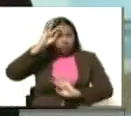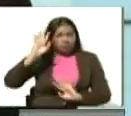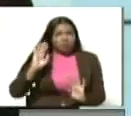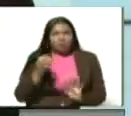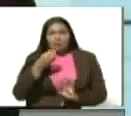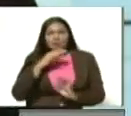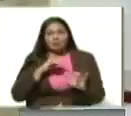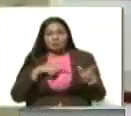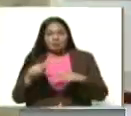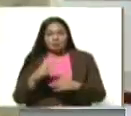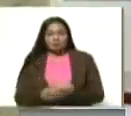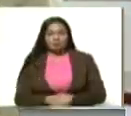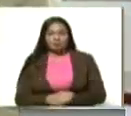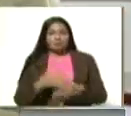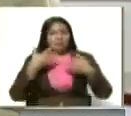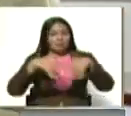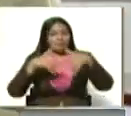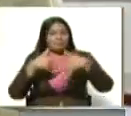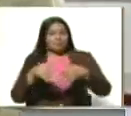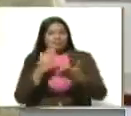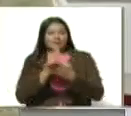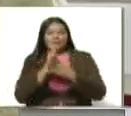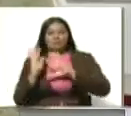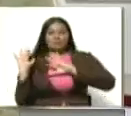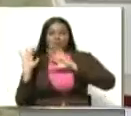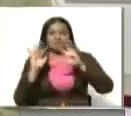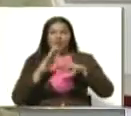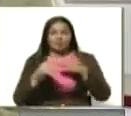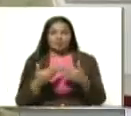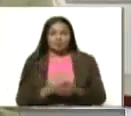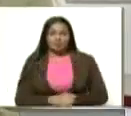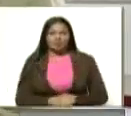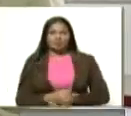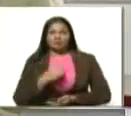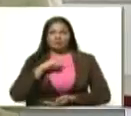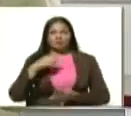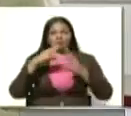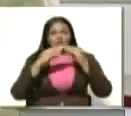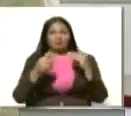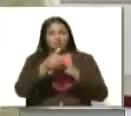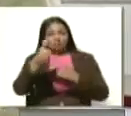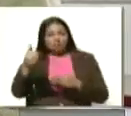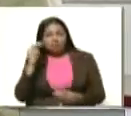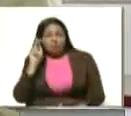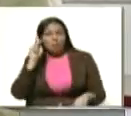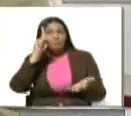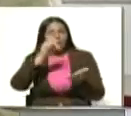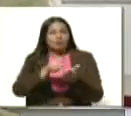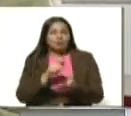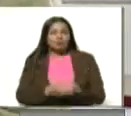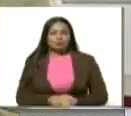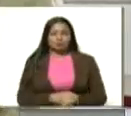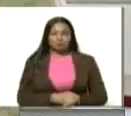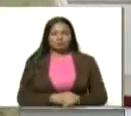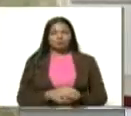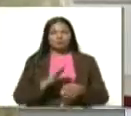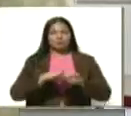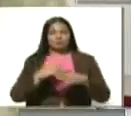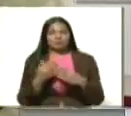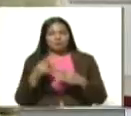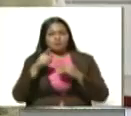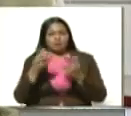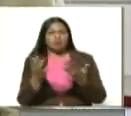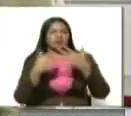Bueno, sí, una marcha, como siempre, multitudinaria, donde todas y todos asisten precisamente por el marco de